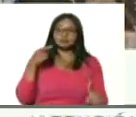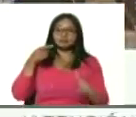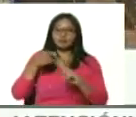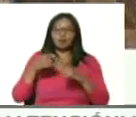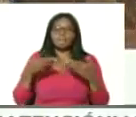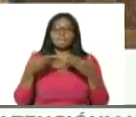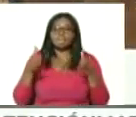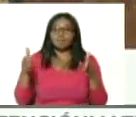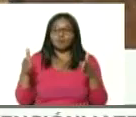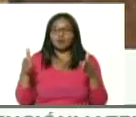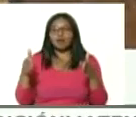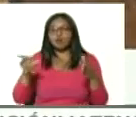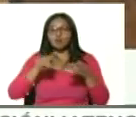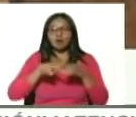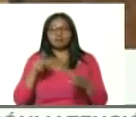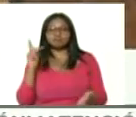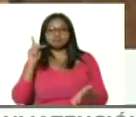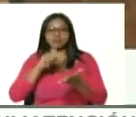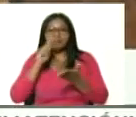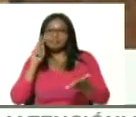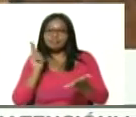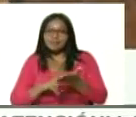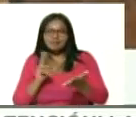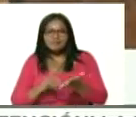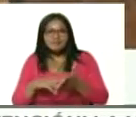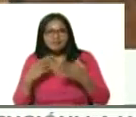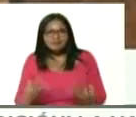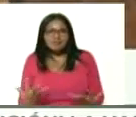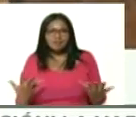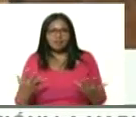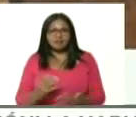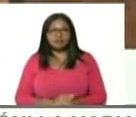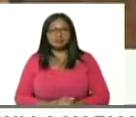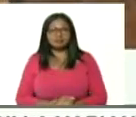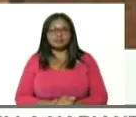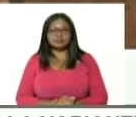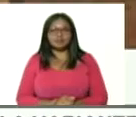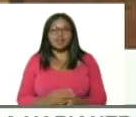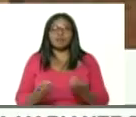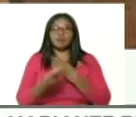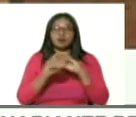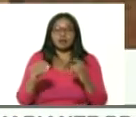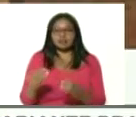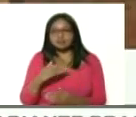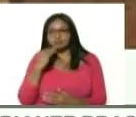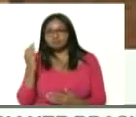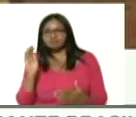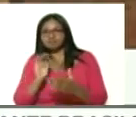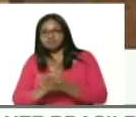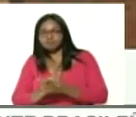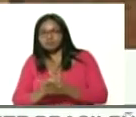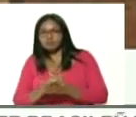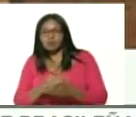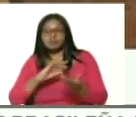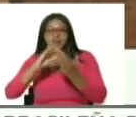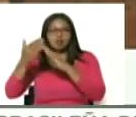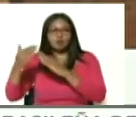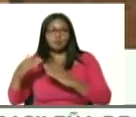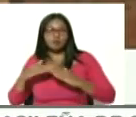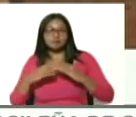popular, protagónica, verdadera, la democracia vecinal, la democracia de la